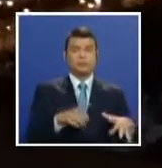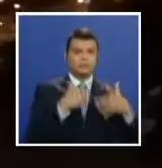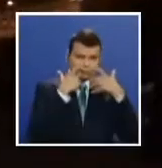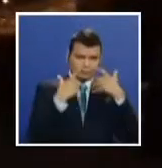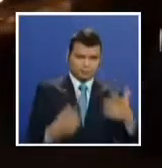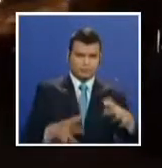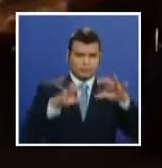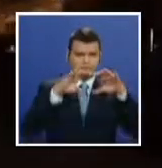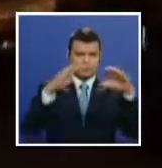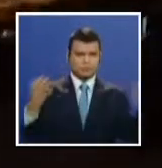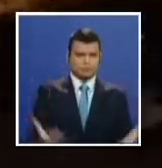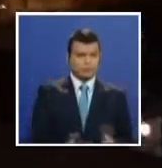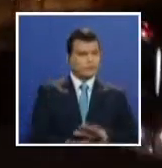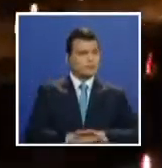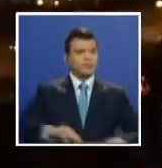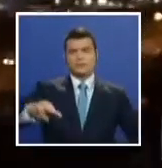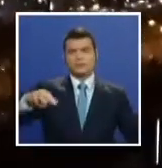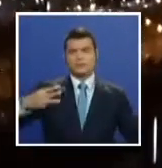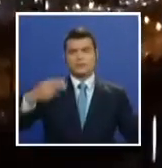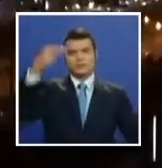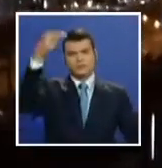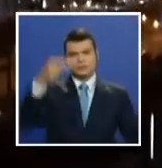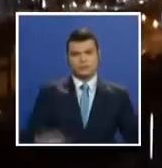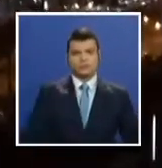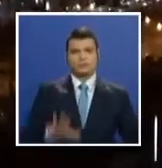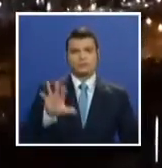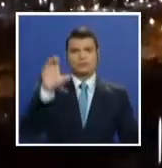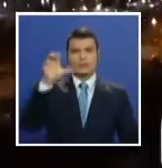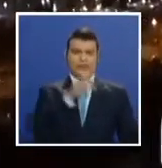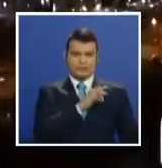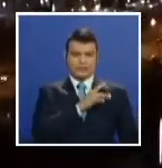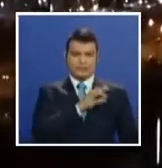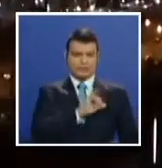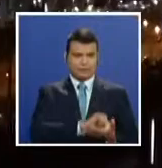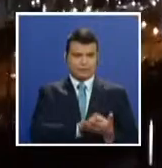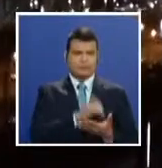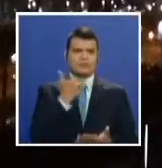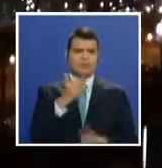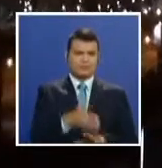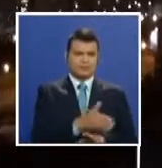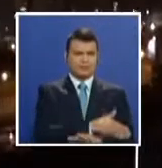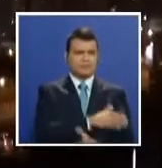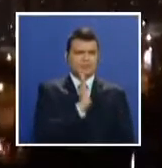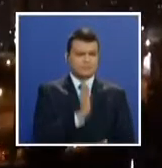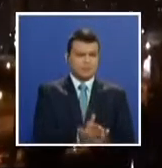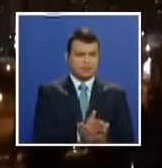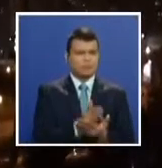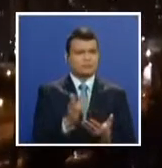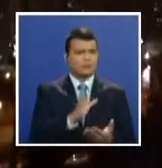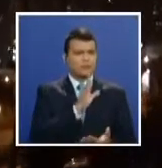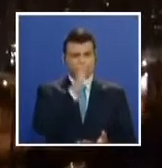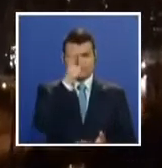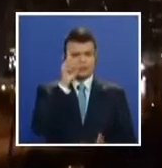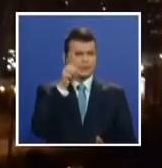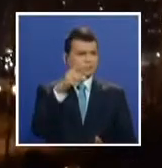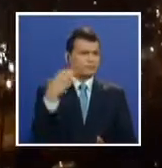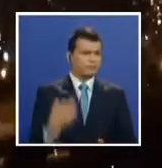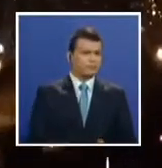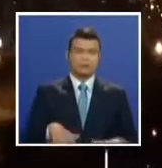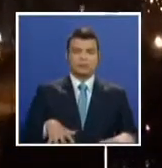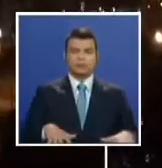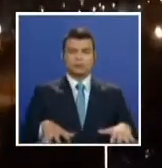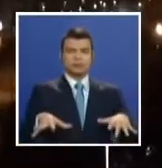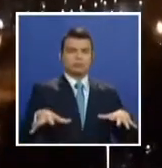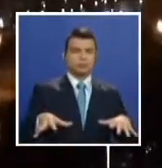planeta tierra y el tercero en la historia de chile un país que podríamos decir está acostumbrado a este tipo de